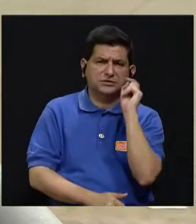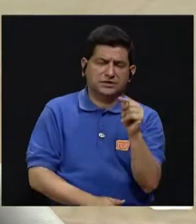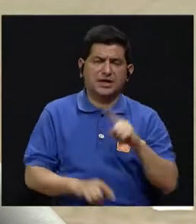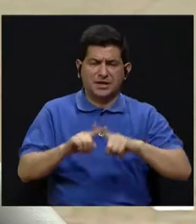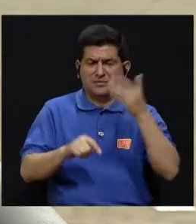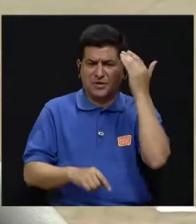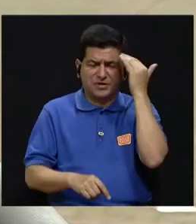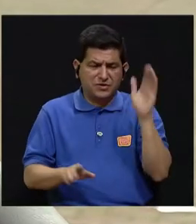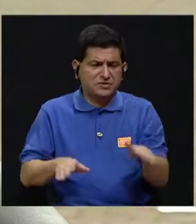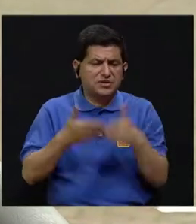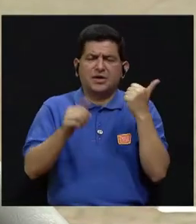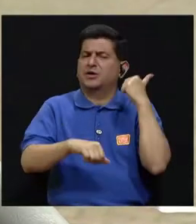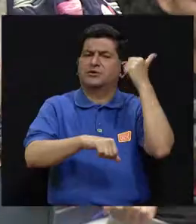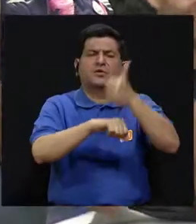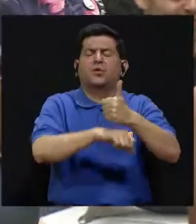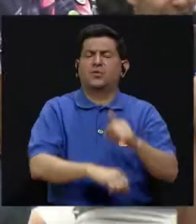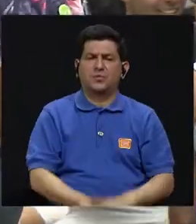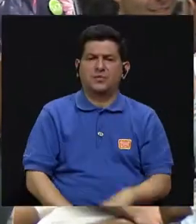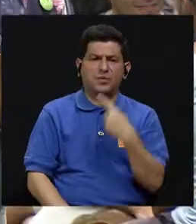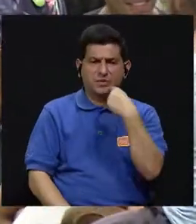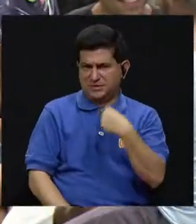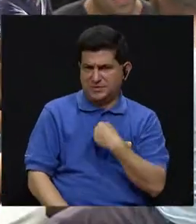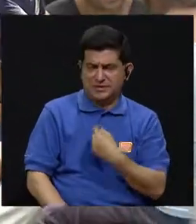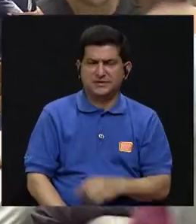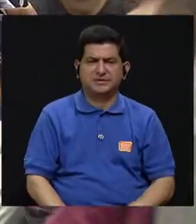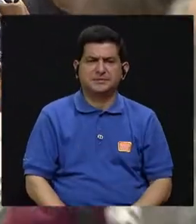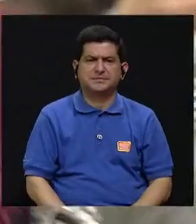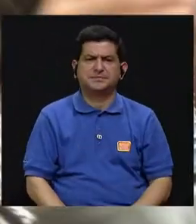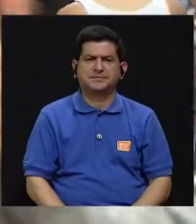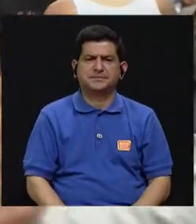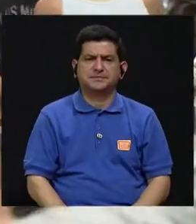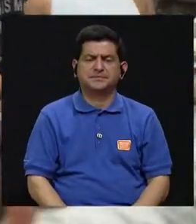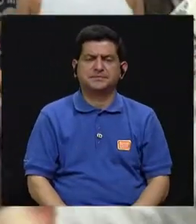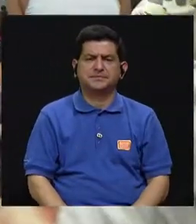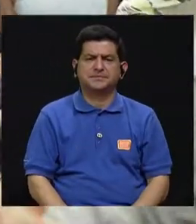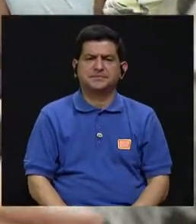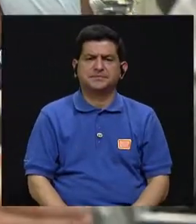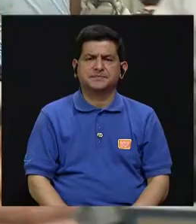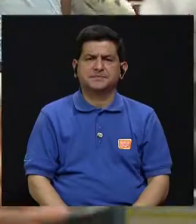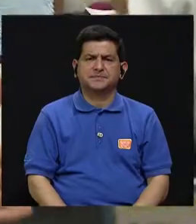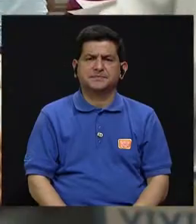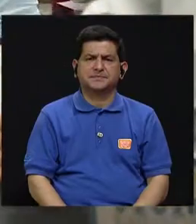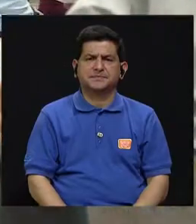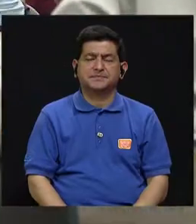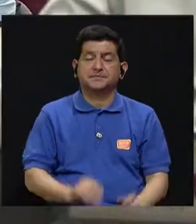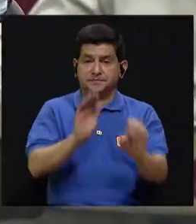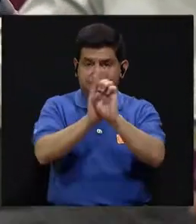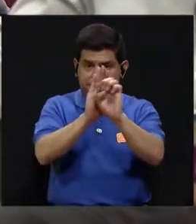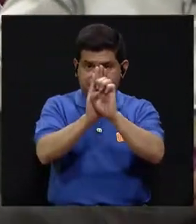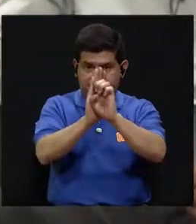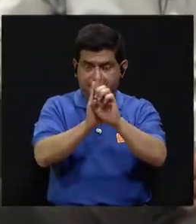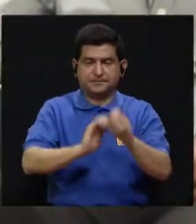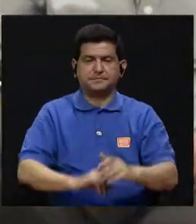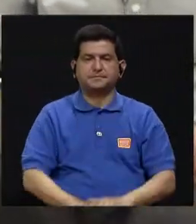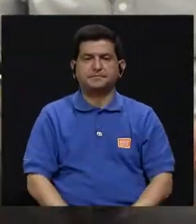pregunta, pero no sé exactamente cómo planteársela, a ver si usted me puede entender. Y es que, por